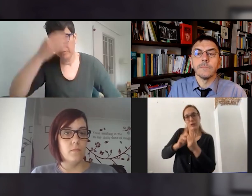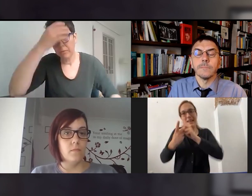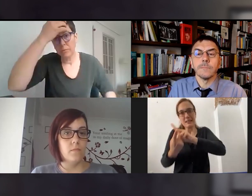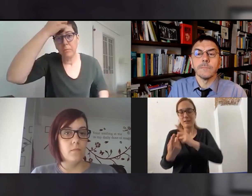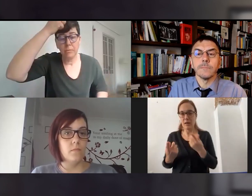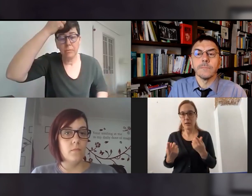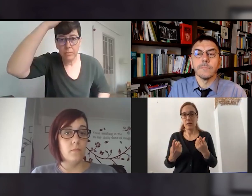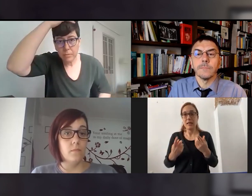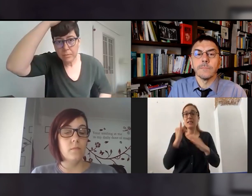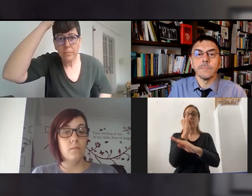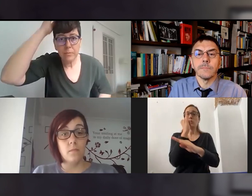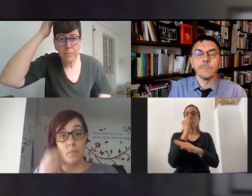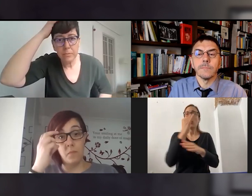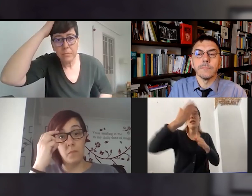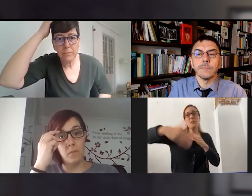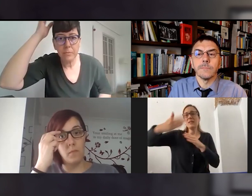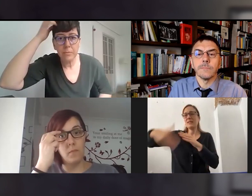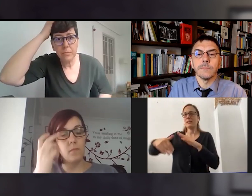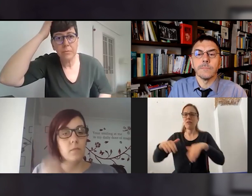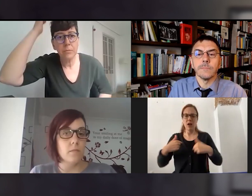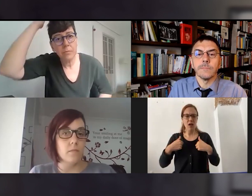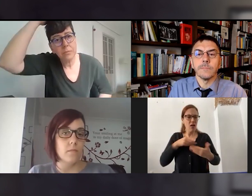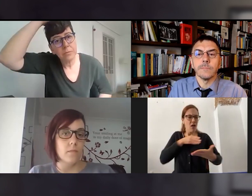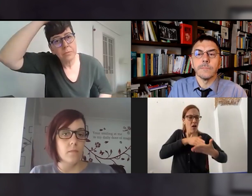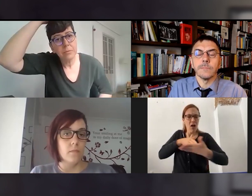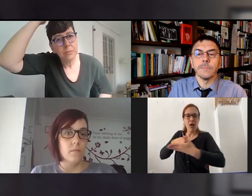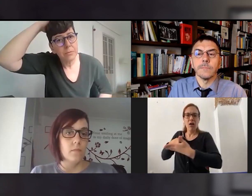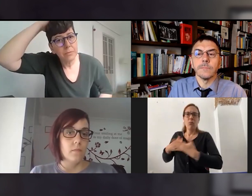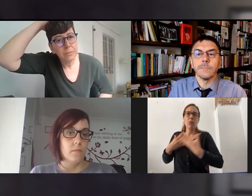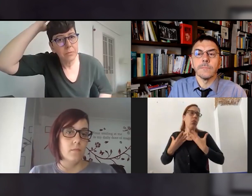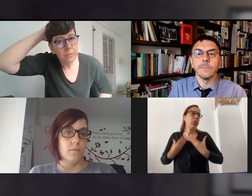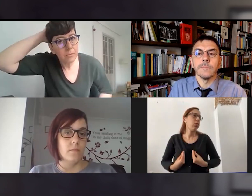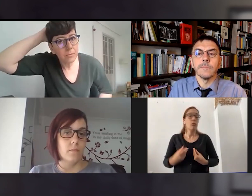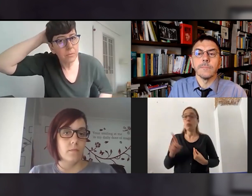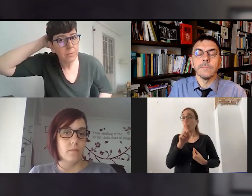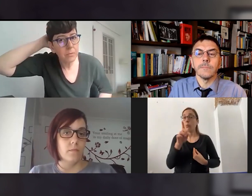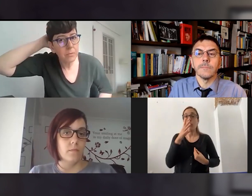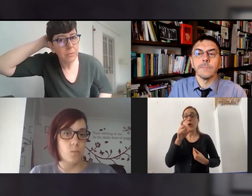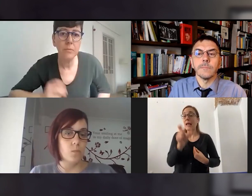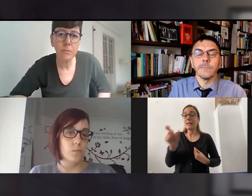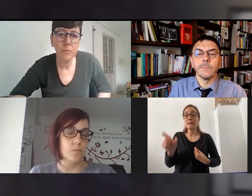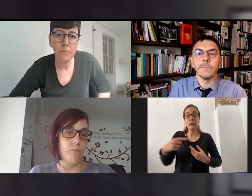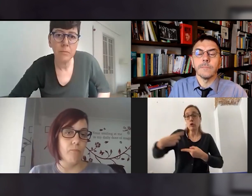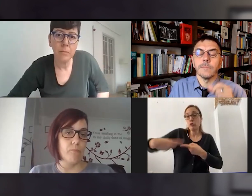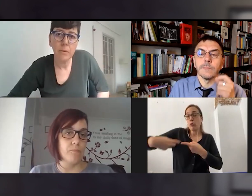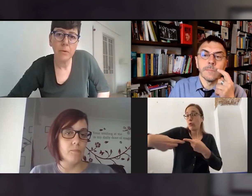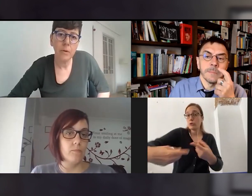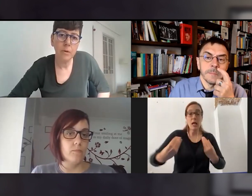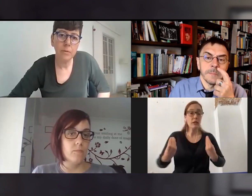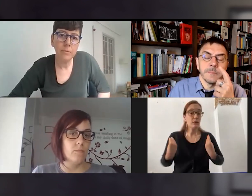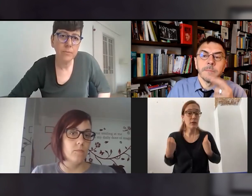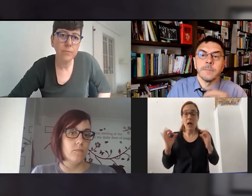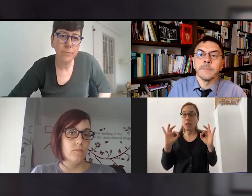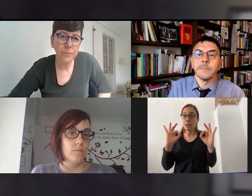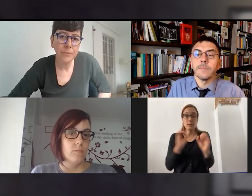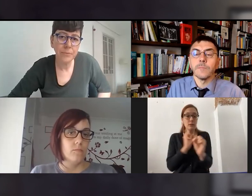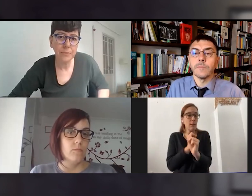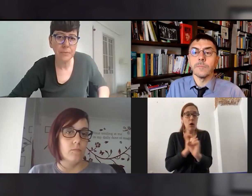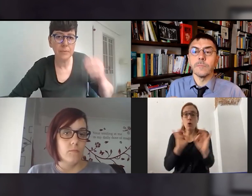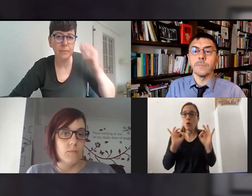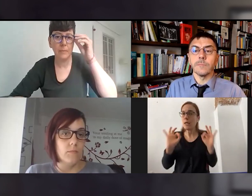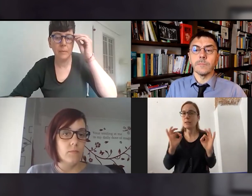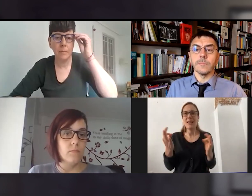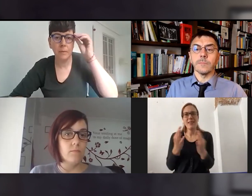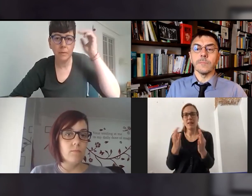muchos límites. Pero tampoco nos puedes animar, porque es lo que le pasa día a día a la gente normal, en su vida y en su trabajo. Tenemos que estar a la